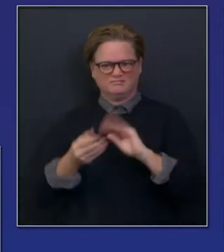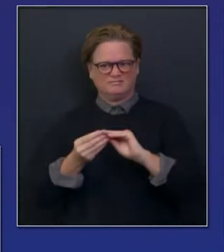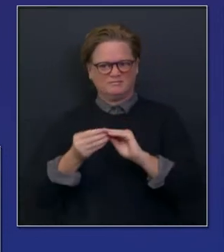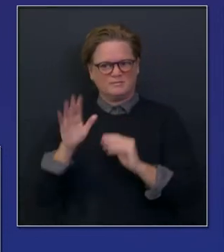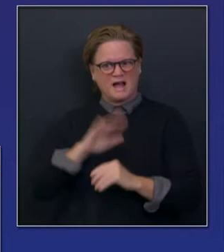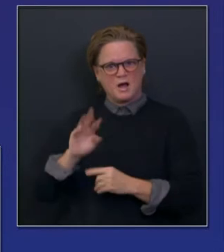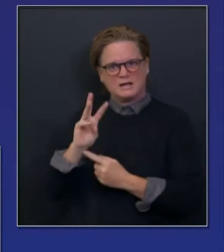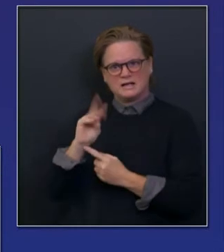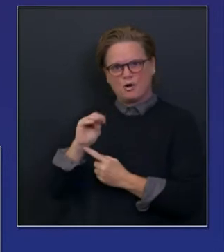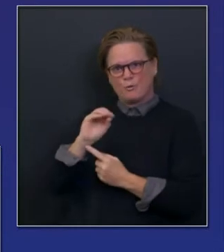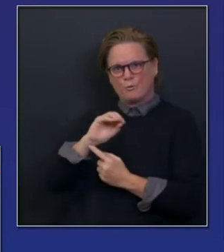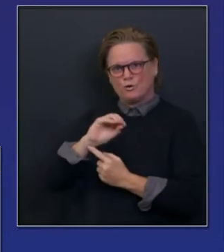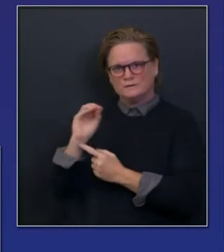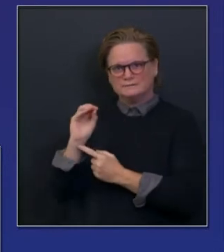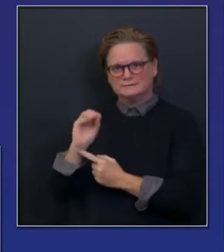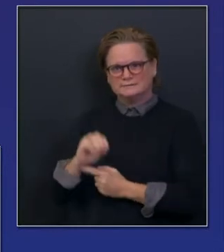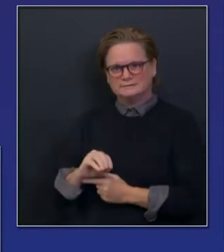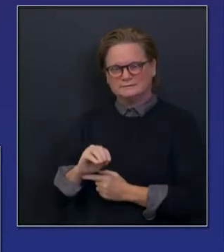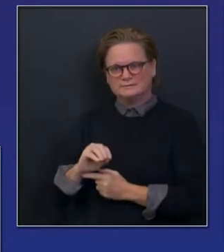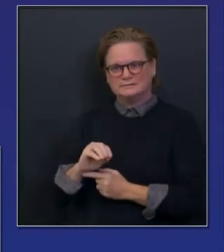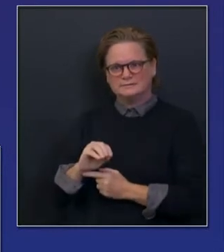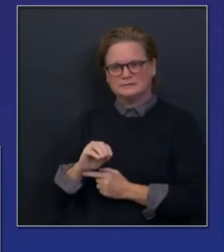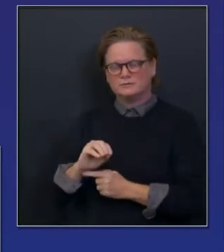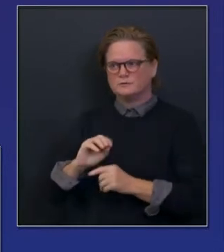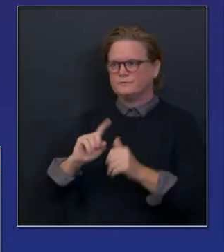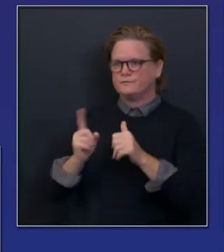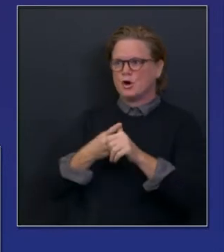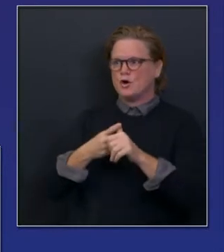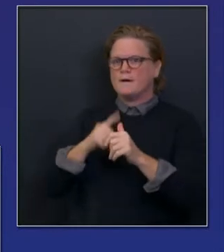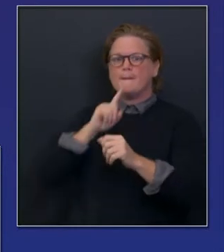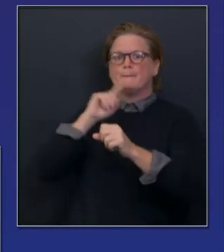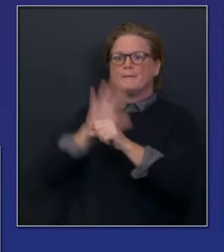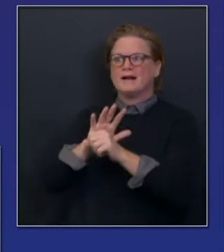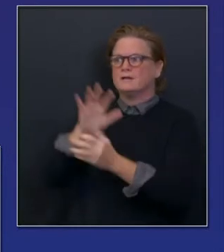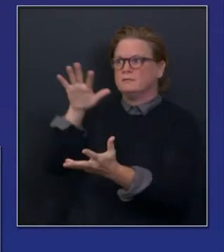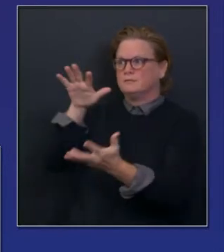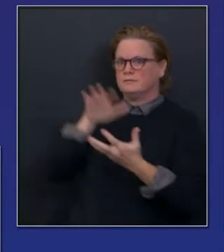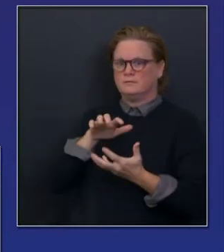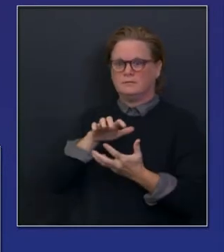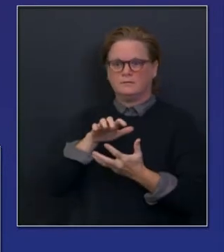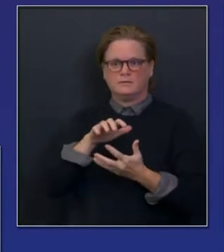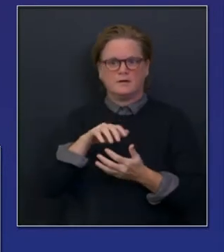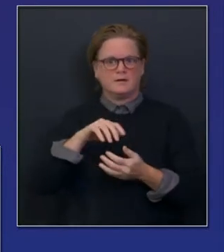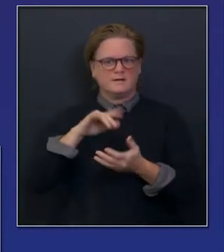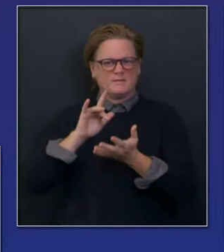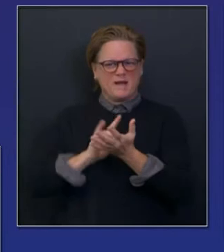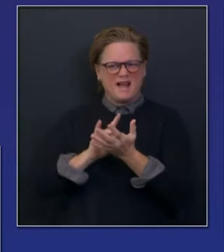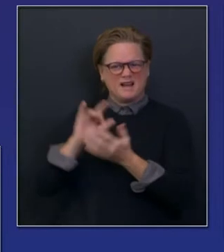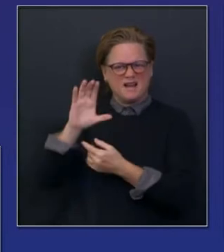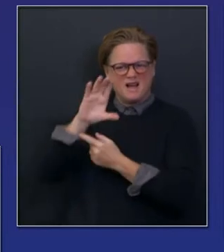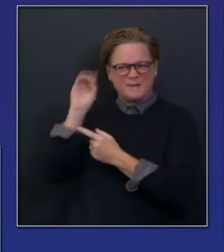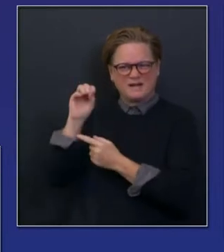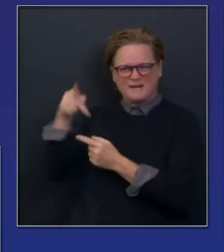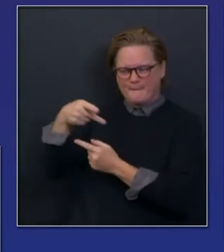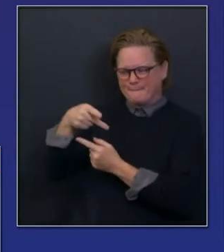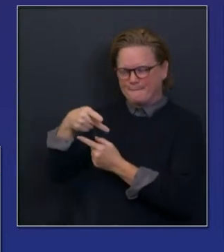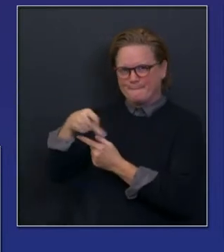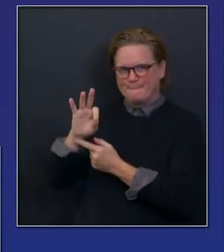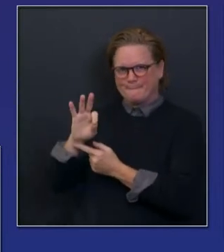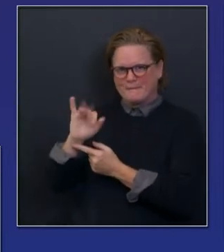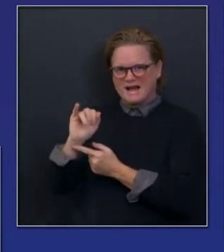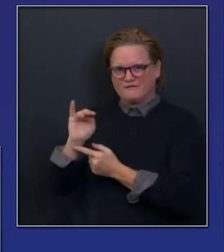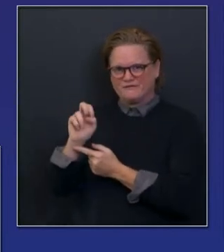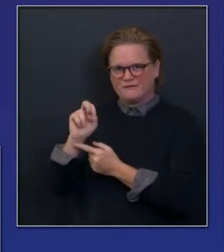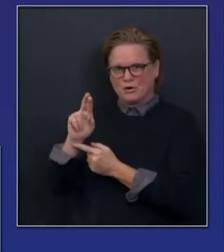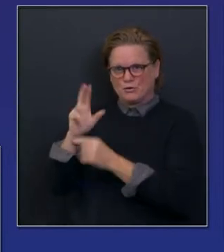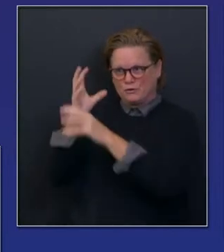aproximadamente 60% de la tanda destinada de Pfizer. Y les recuerdo que